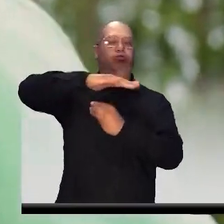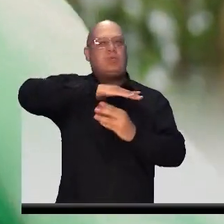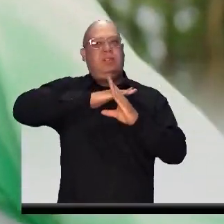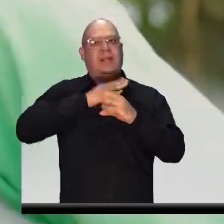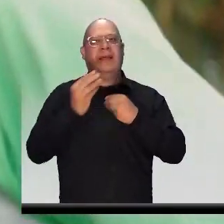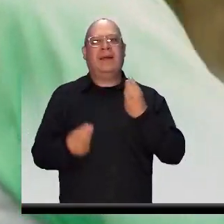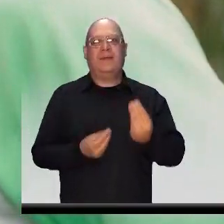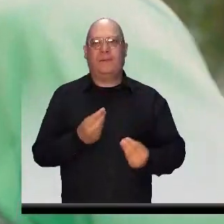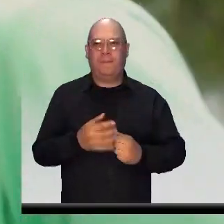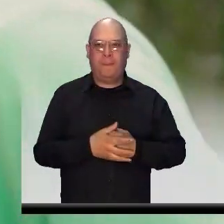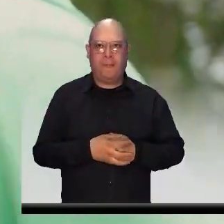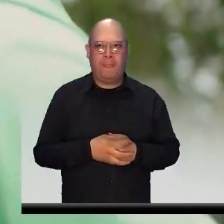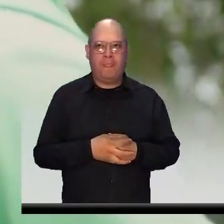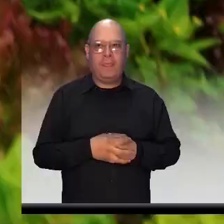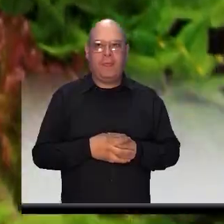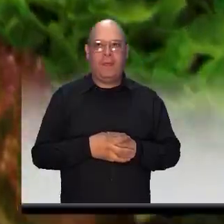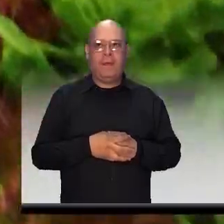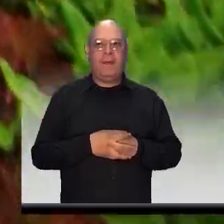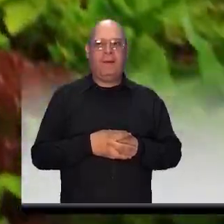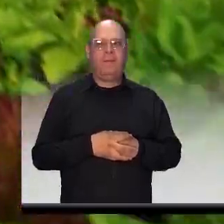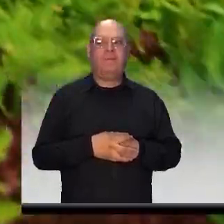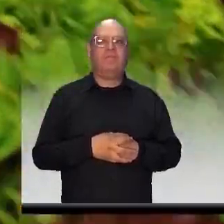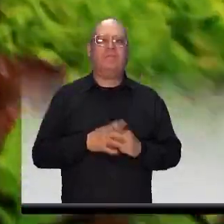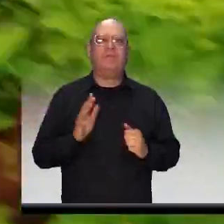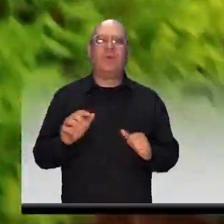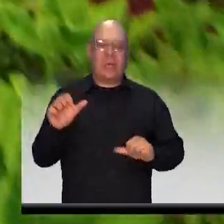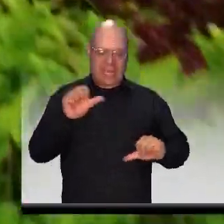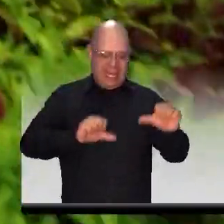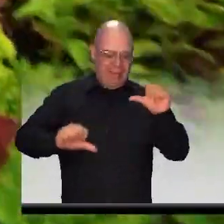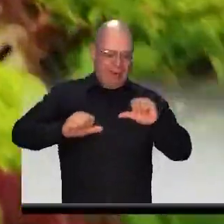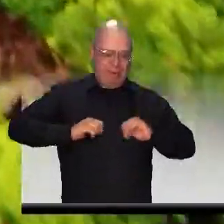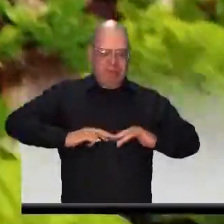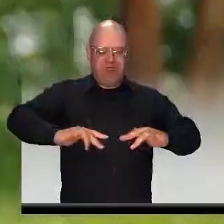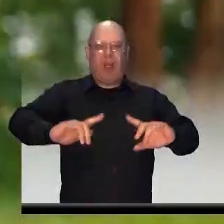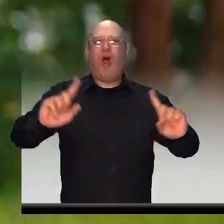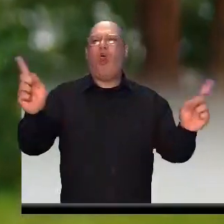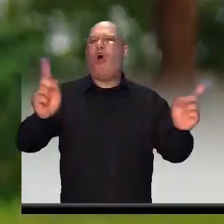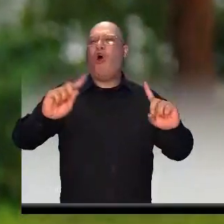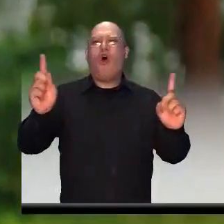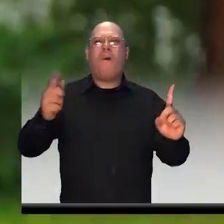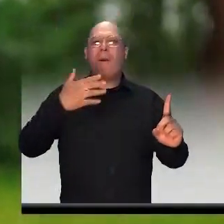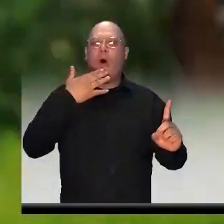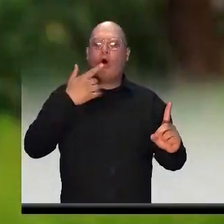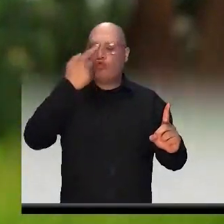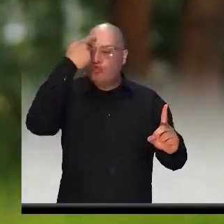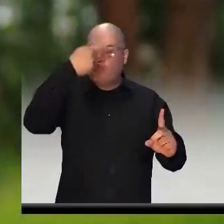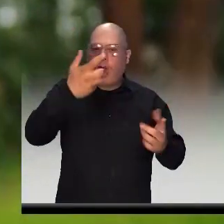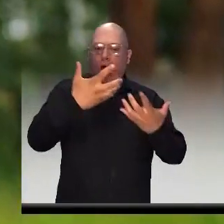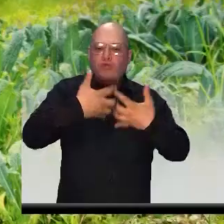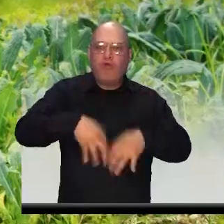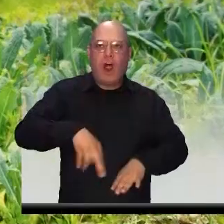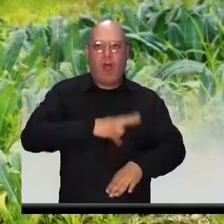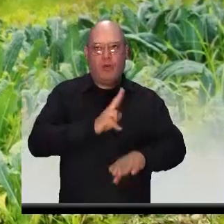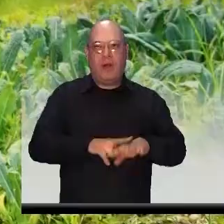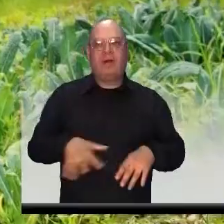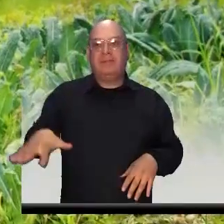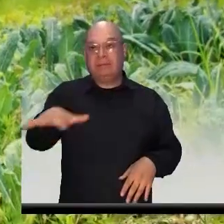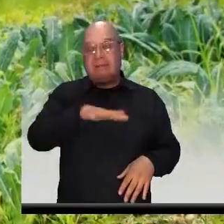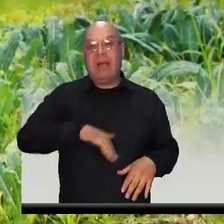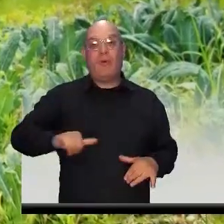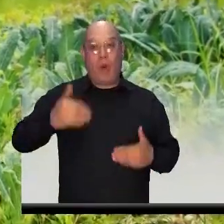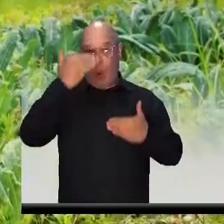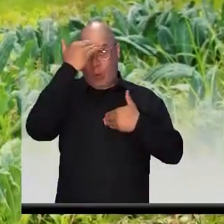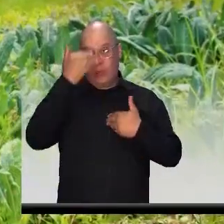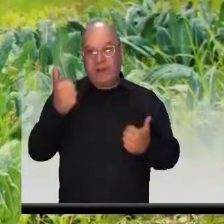manejar tanto insumos químicos. Qué bacano que la gente se concientizara un poquito más del resto de cultivos, así como lo hacen ustedes. Ah, bueno, esa es la